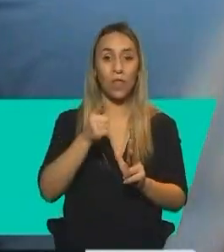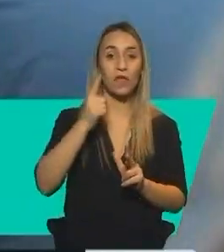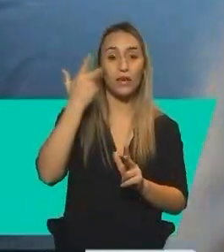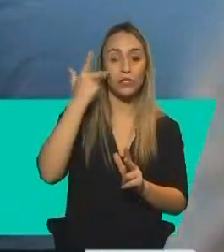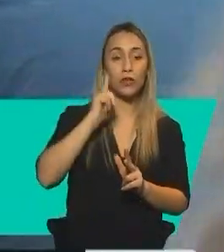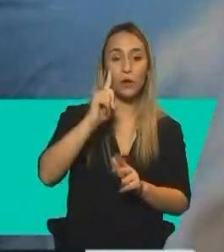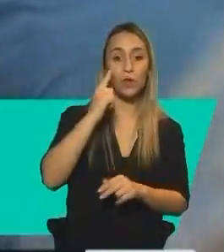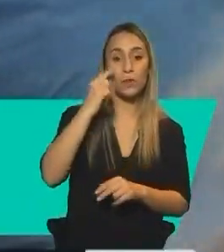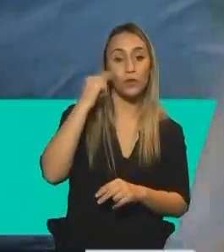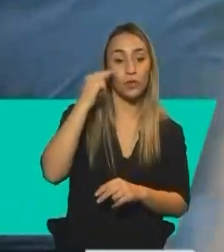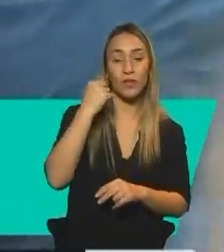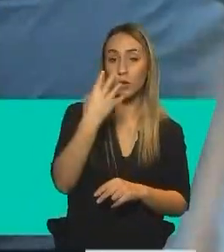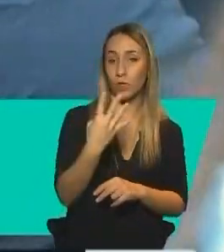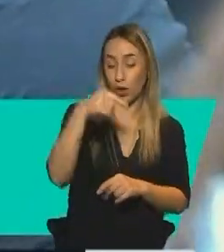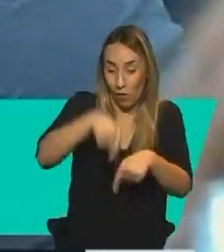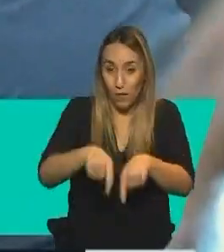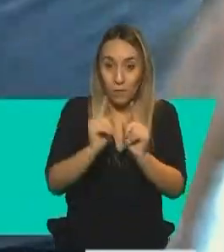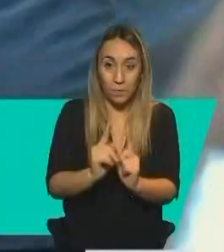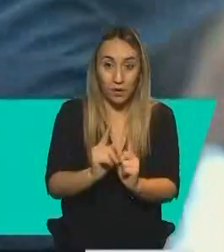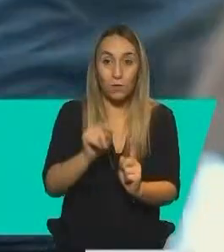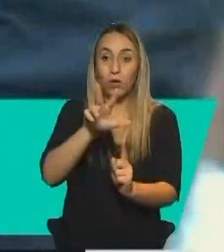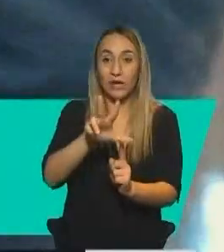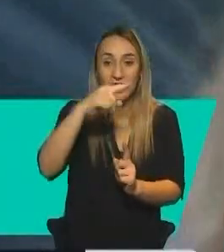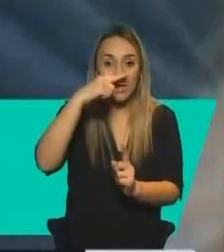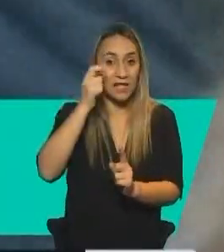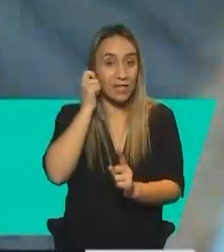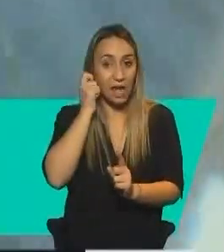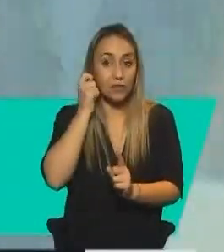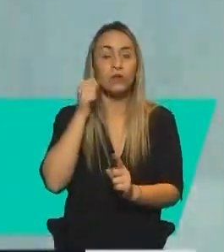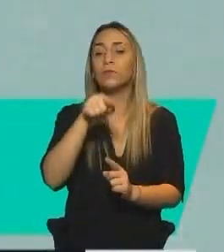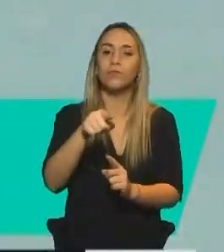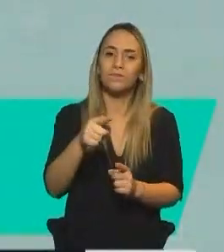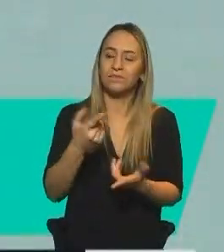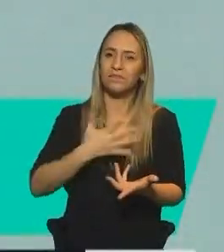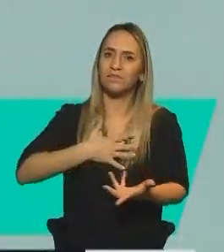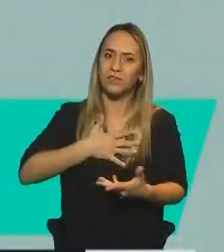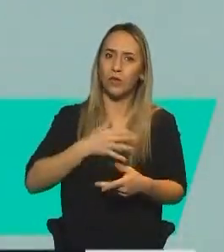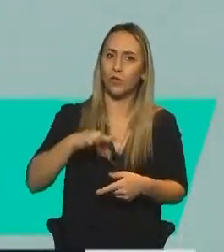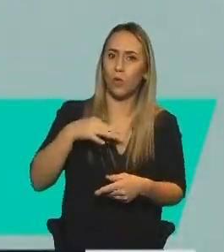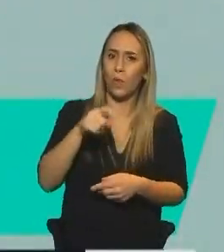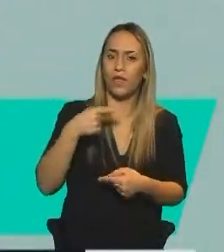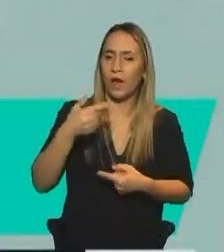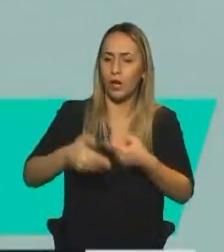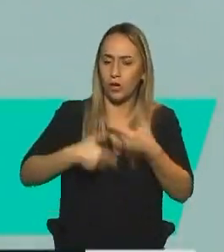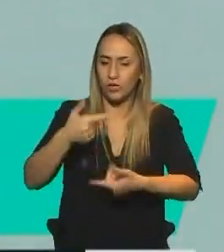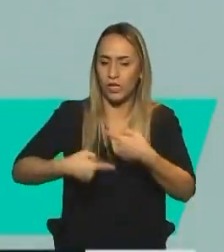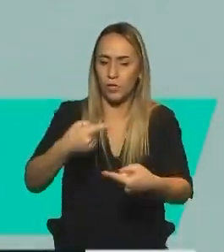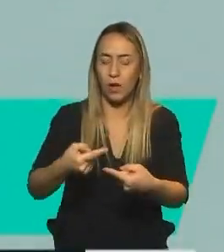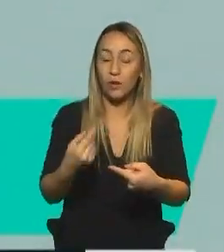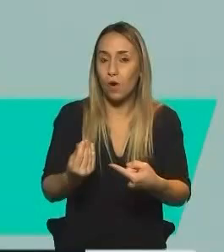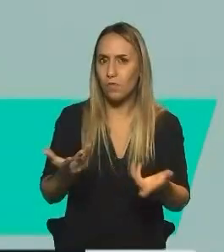de julio de 1994. Hoy mismo estás cumpliendo 37. ¿Cómo fue seguir tu vida con esta